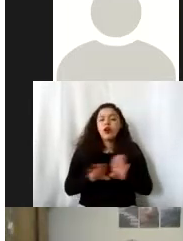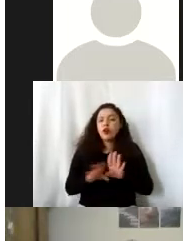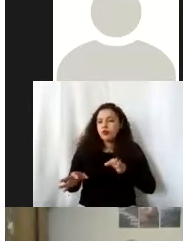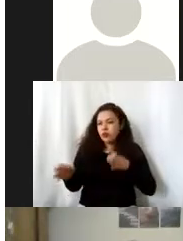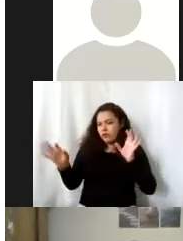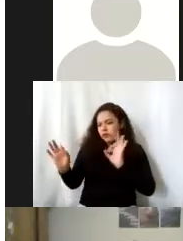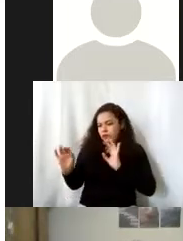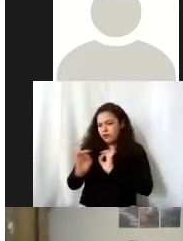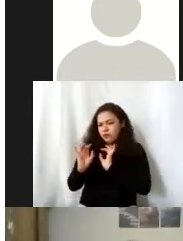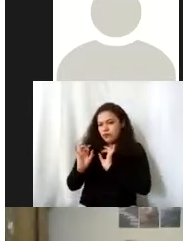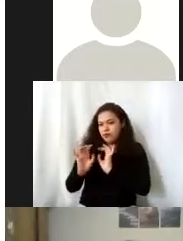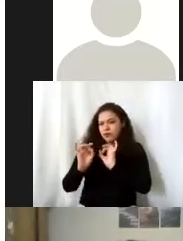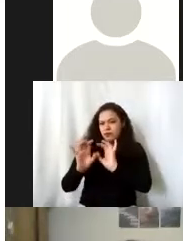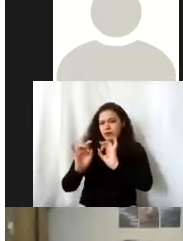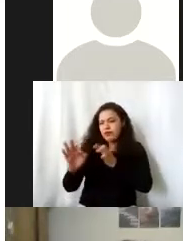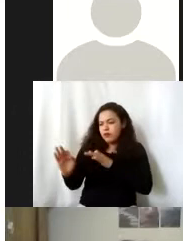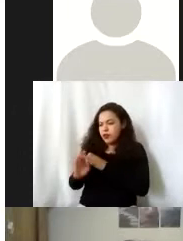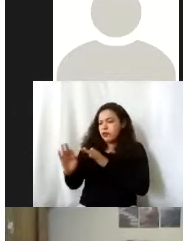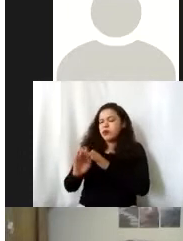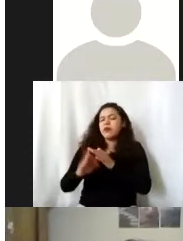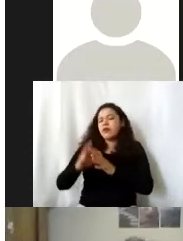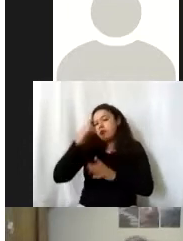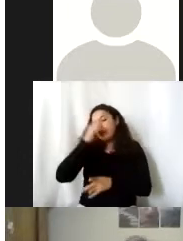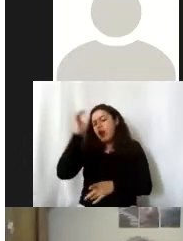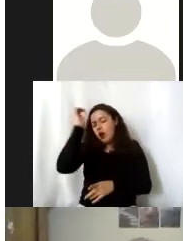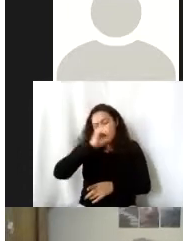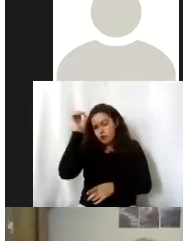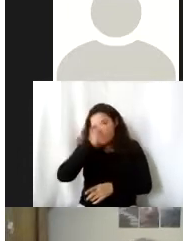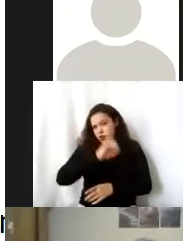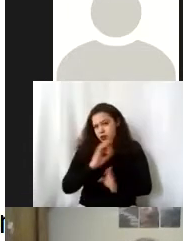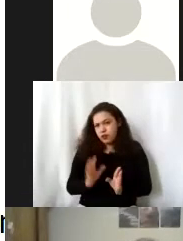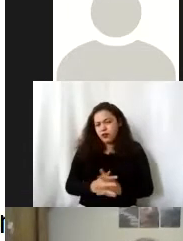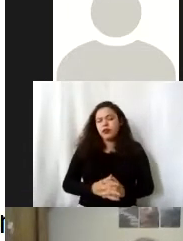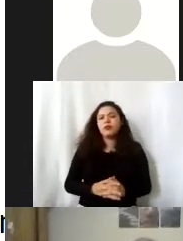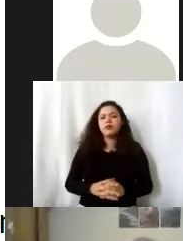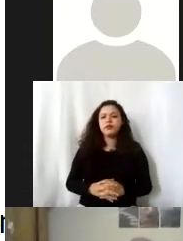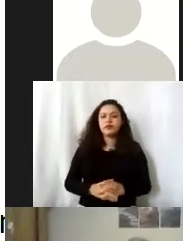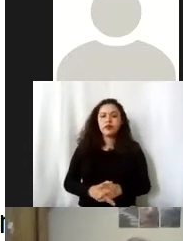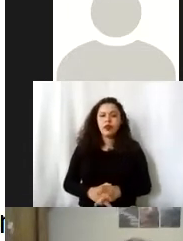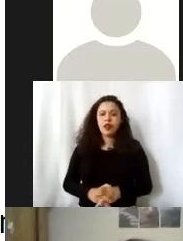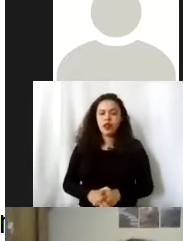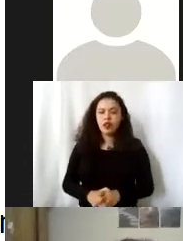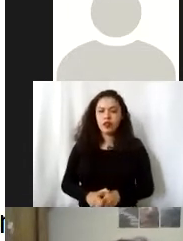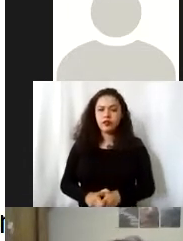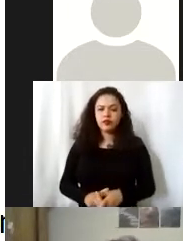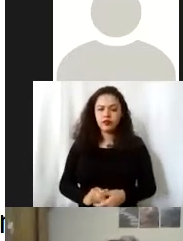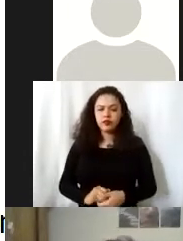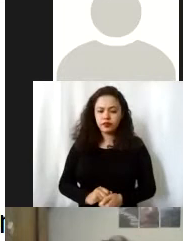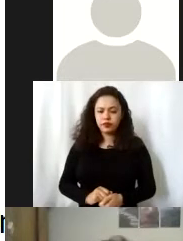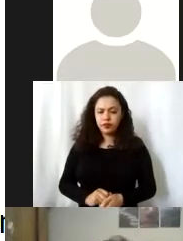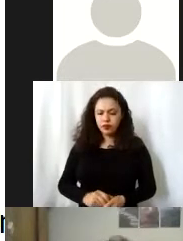coincidencia en los criterios, ¿no? Y bueno, y nos dicen también